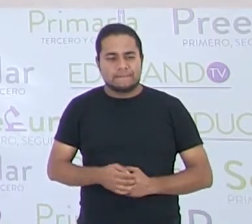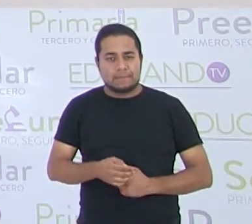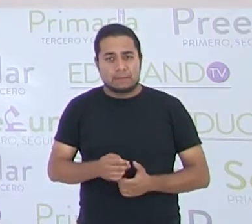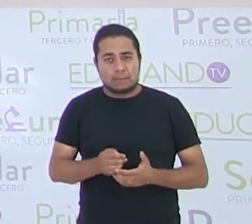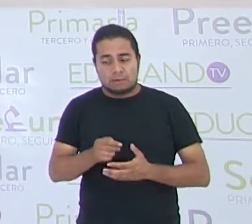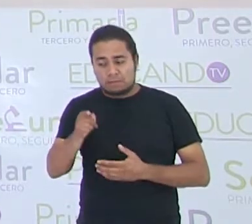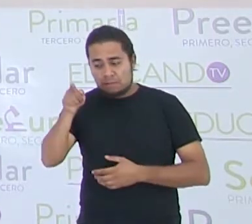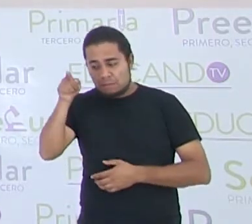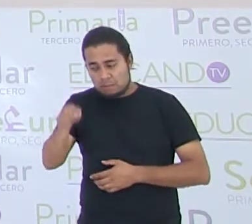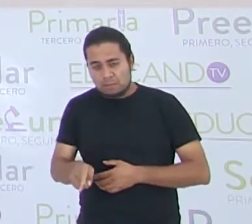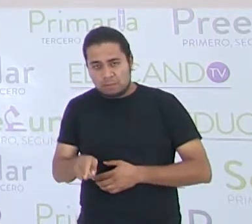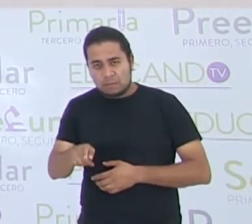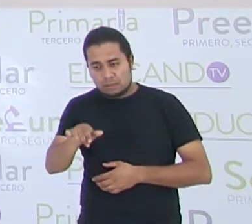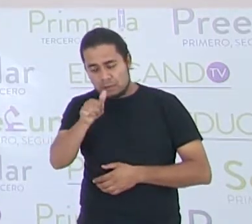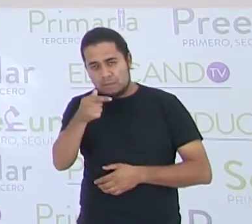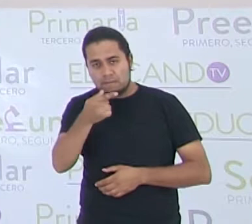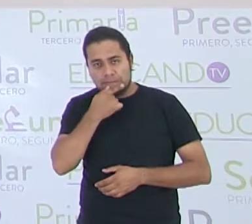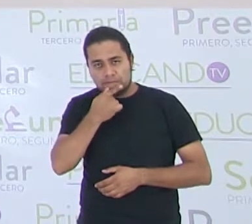Paquito